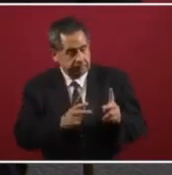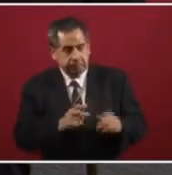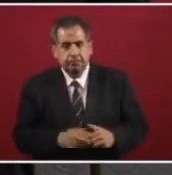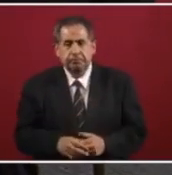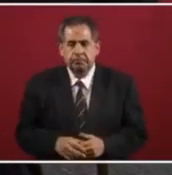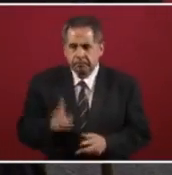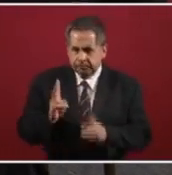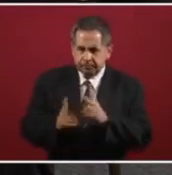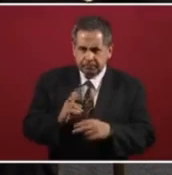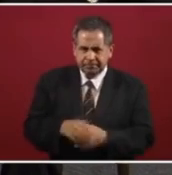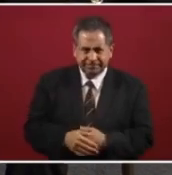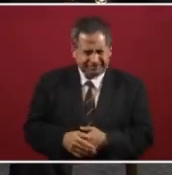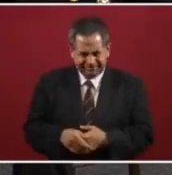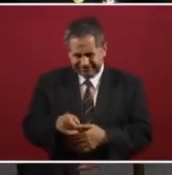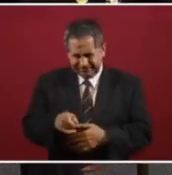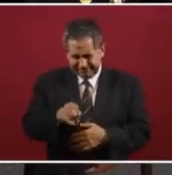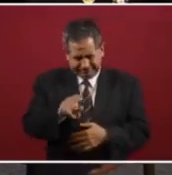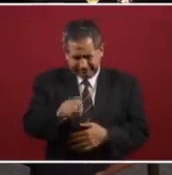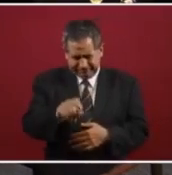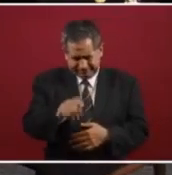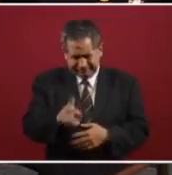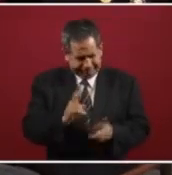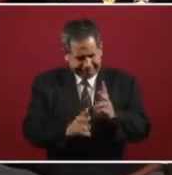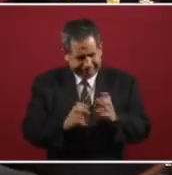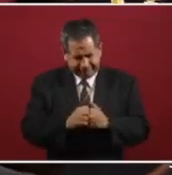Pues de esto, él está